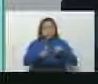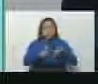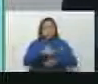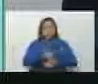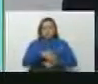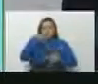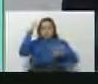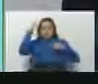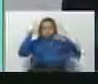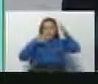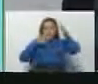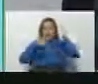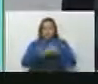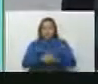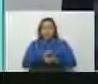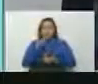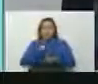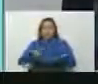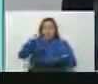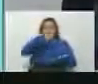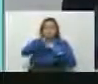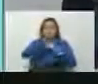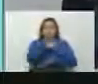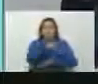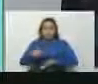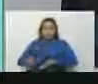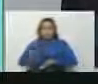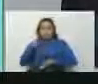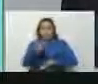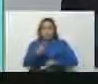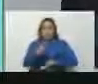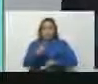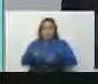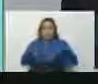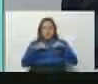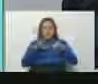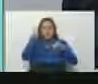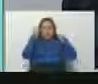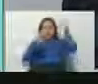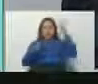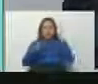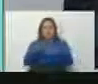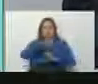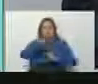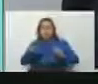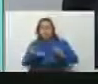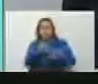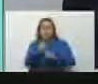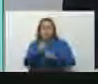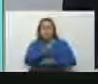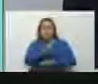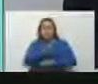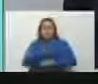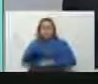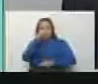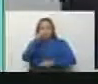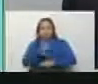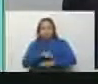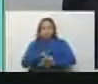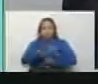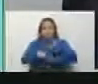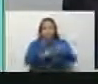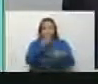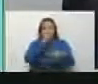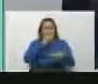llega al poder, él asume la idea del ciclo bicentenario. Él está muy claro, sobre todo después del 2006, en